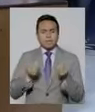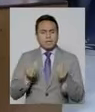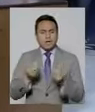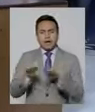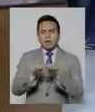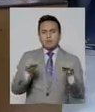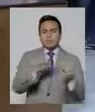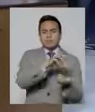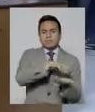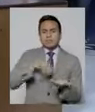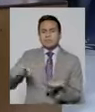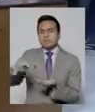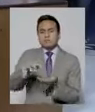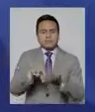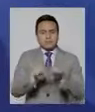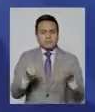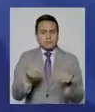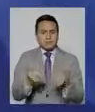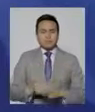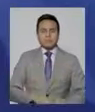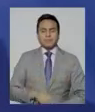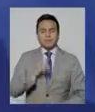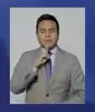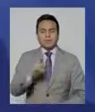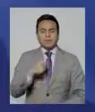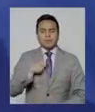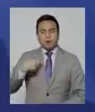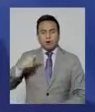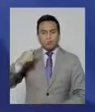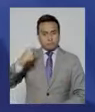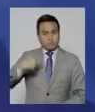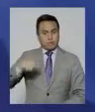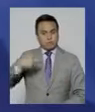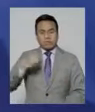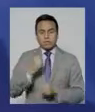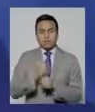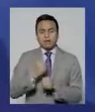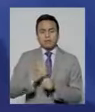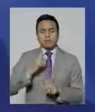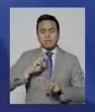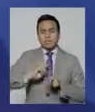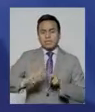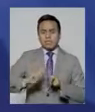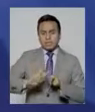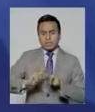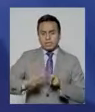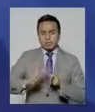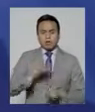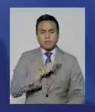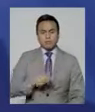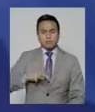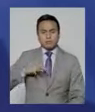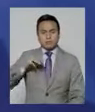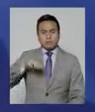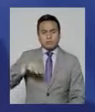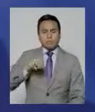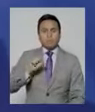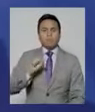con los demás sectores? Yo valoro el trabajo que llevó a cabo el ministro